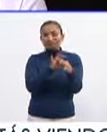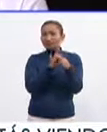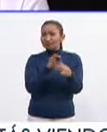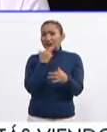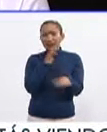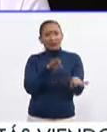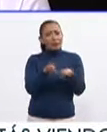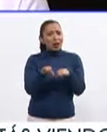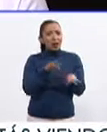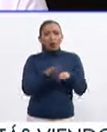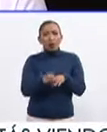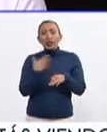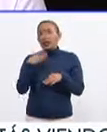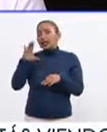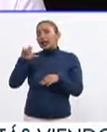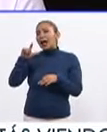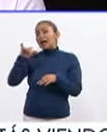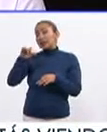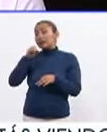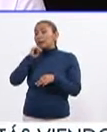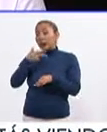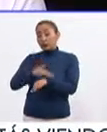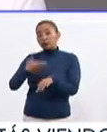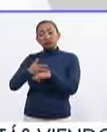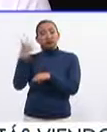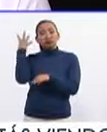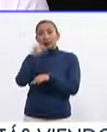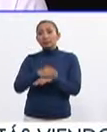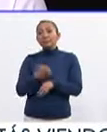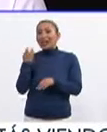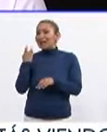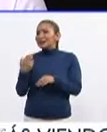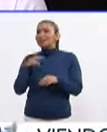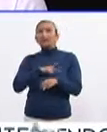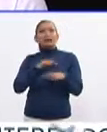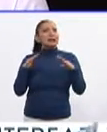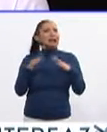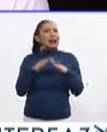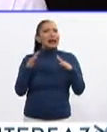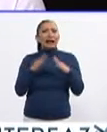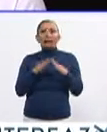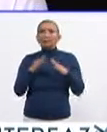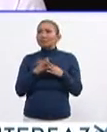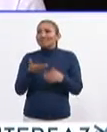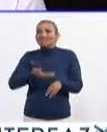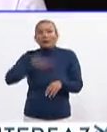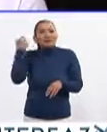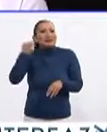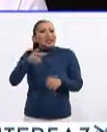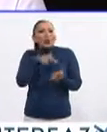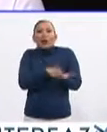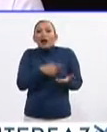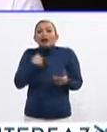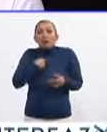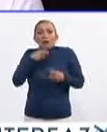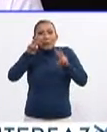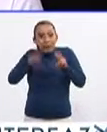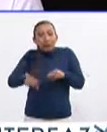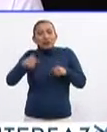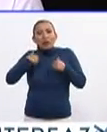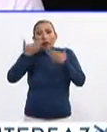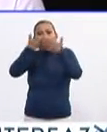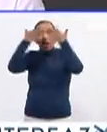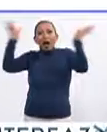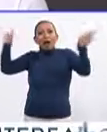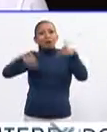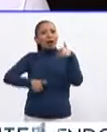con él. Y con Clarisa también fue un proceso maravilloso. Esta es mi casa, no sé, este es el lugar en el que realmente